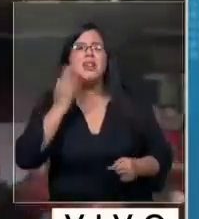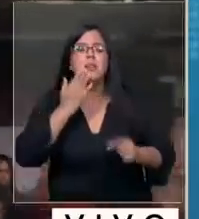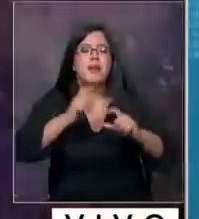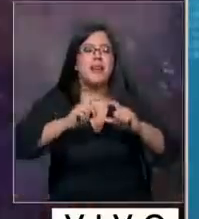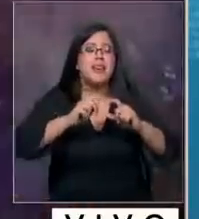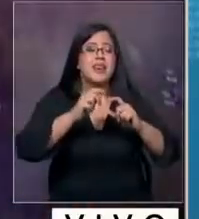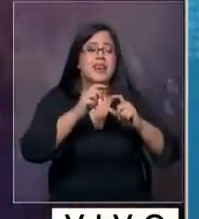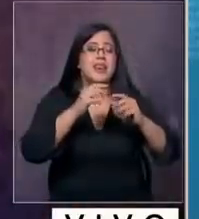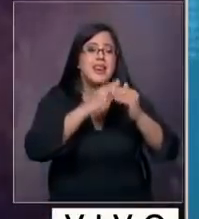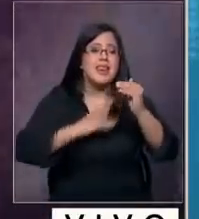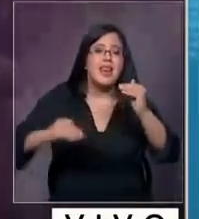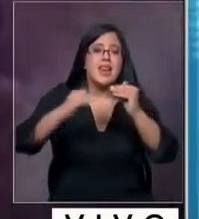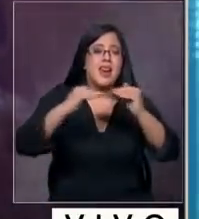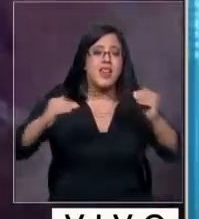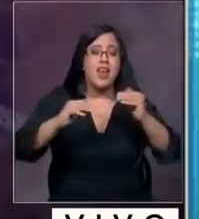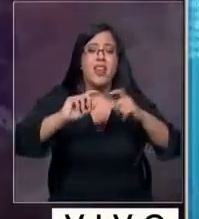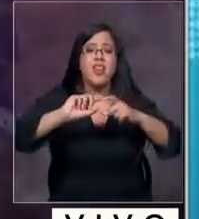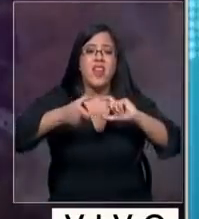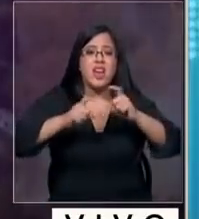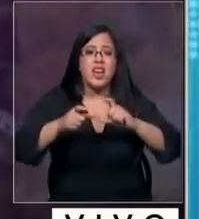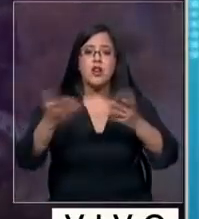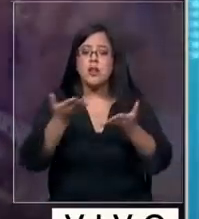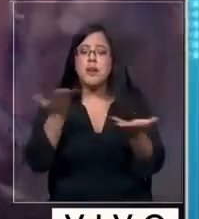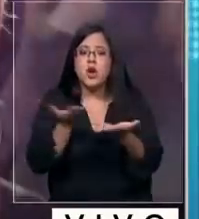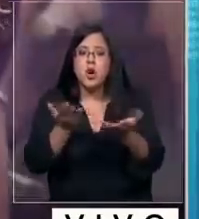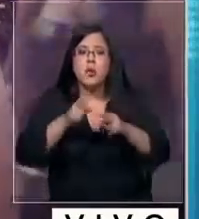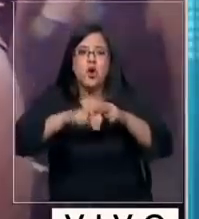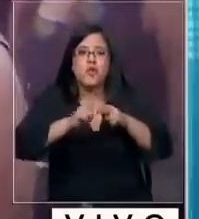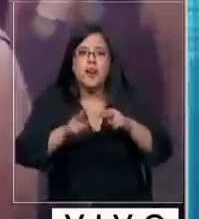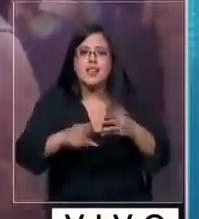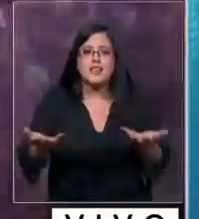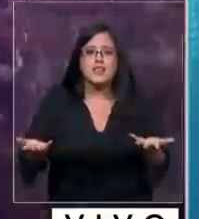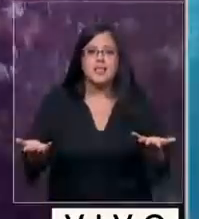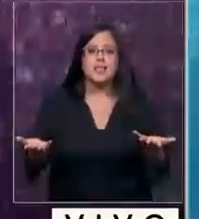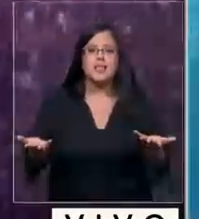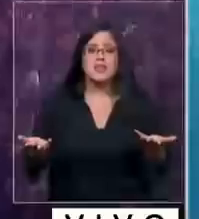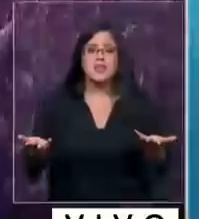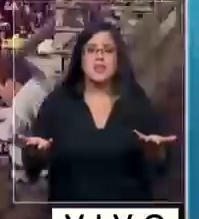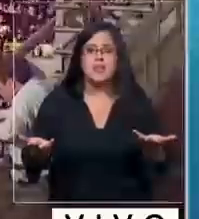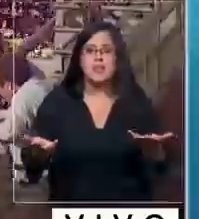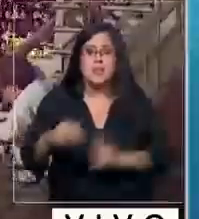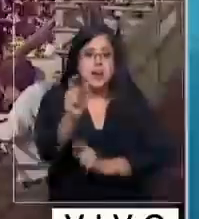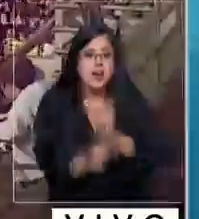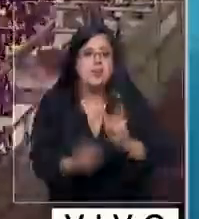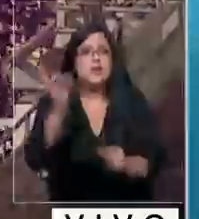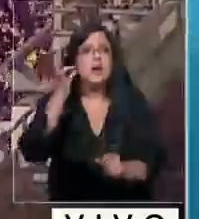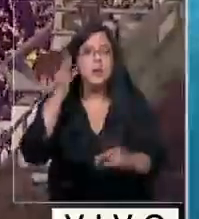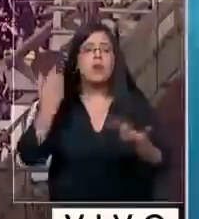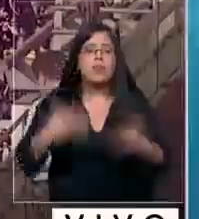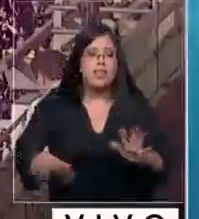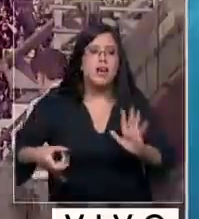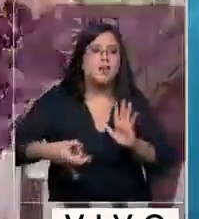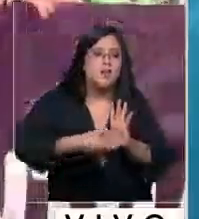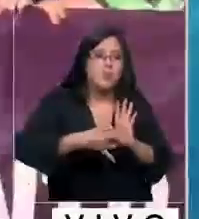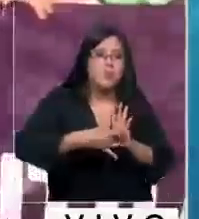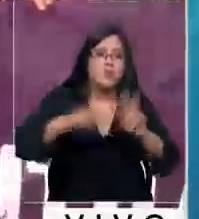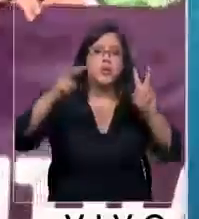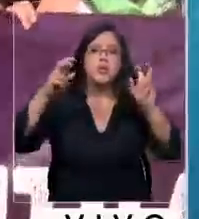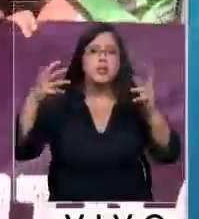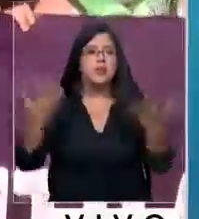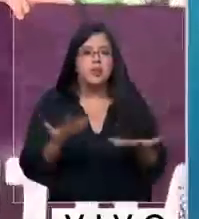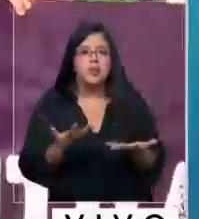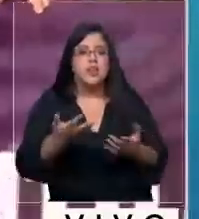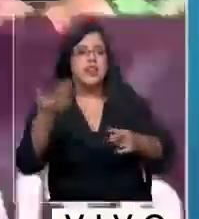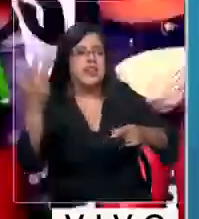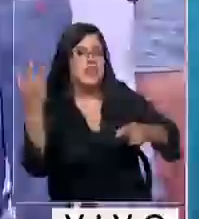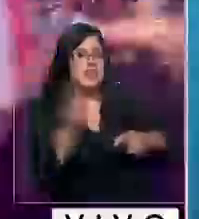también cuáles van a ser las medidas de reparación hacia las mujeres que han sido vulneradas hacia la mujer y la de ciencias sexuales cuáles van a ser